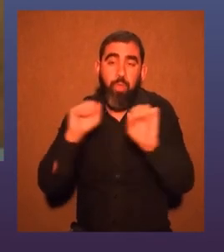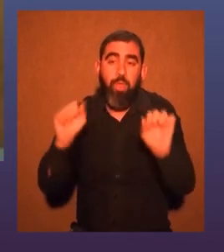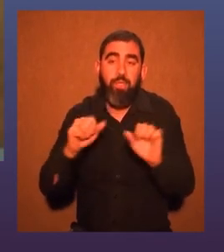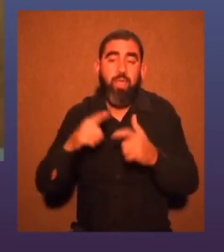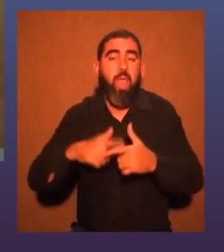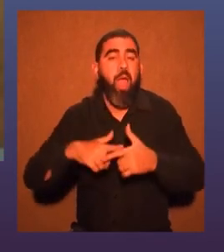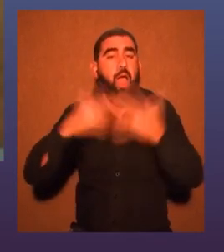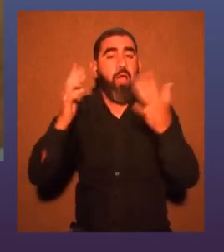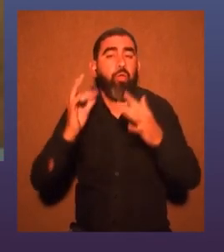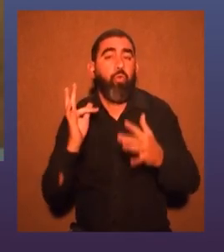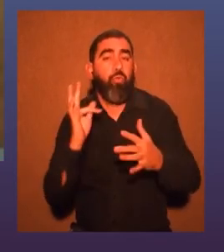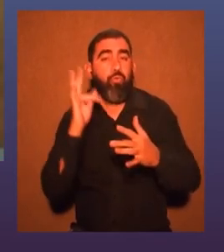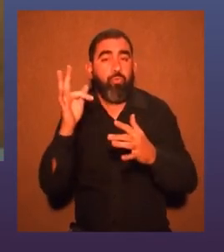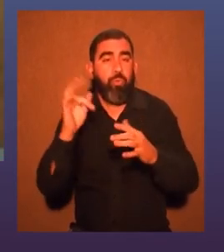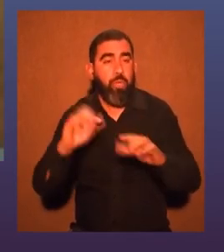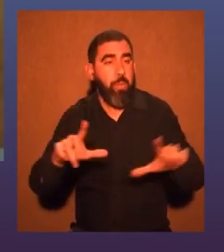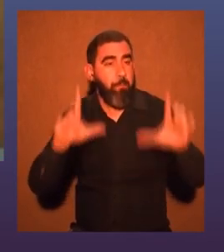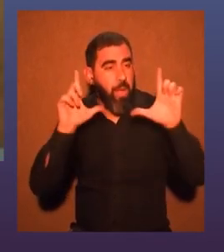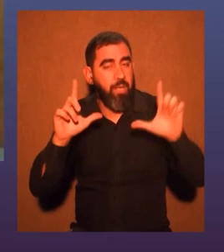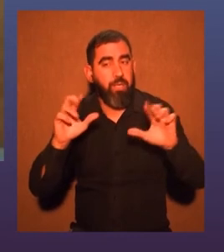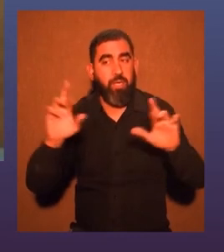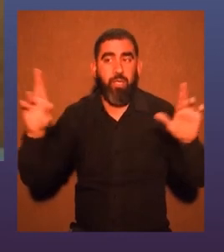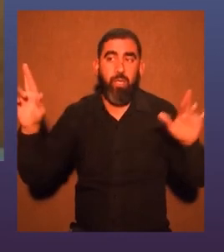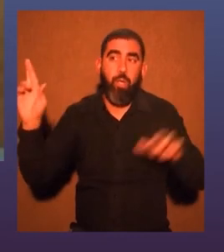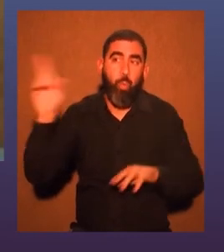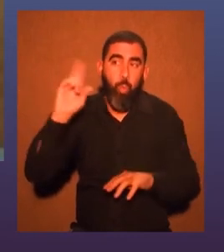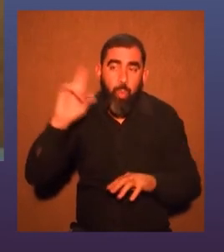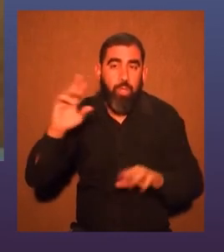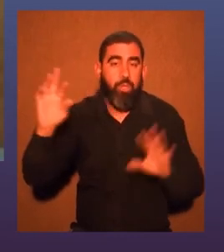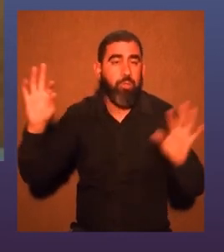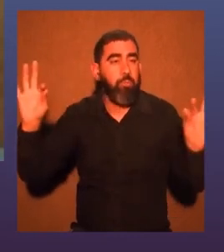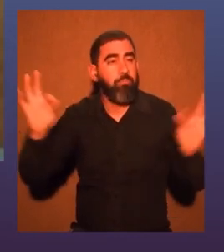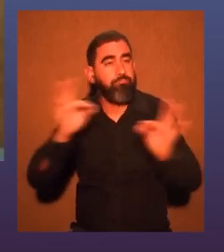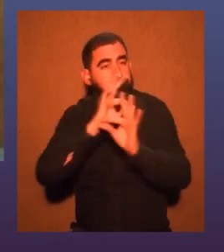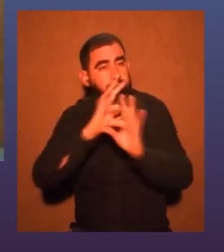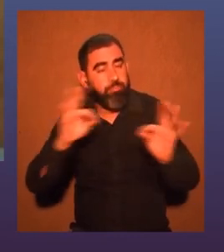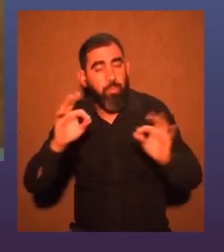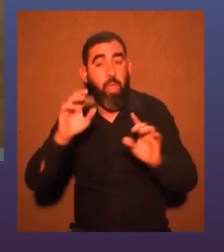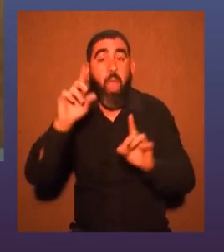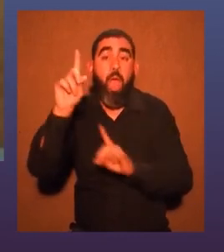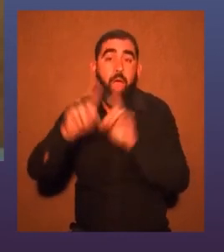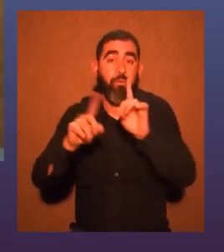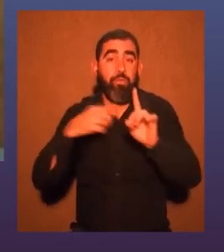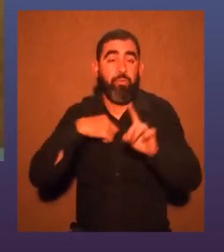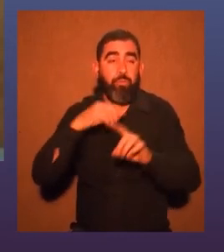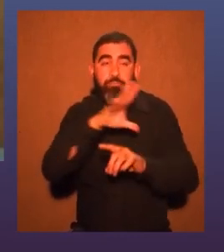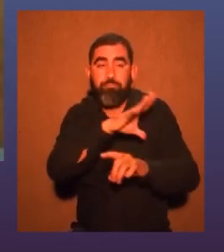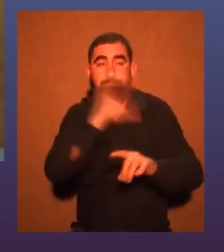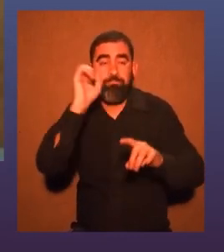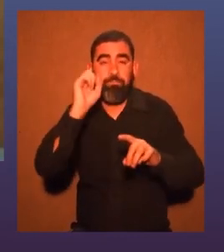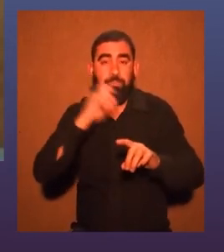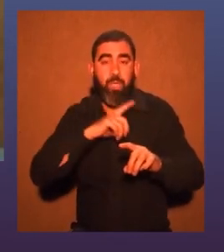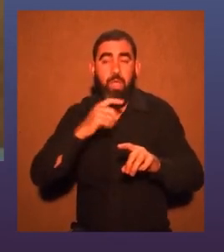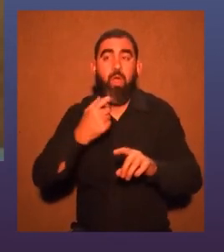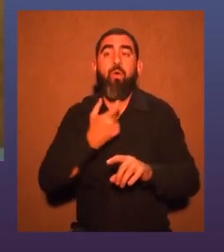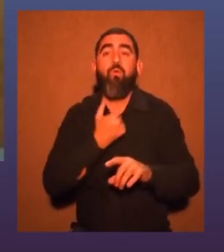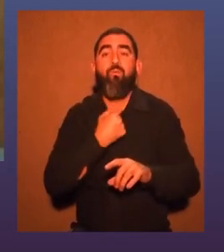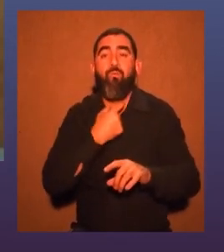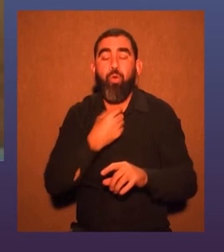algo. Imágenes, sonidos, melodías, yo muchas veces trato de capturar eso, ya sea con notas de